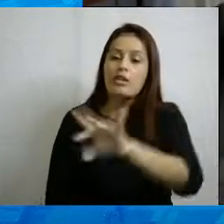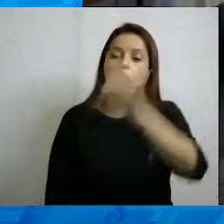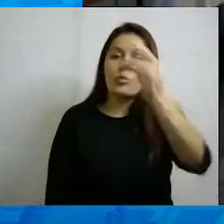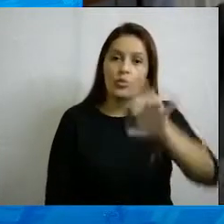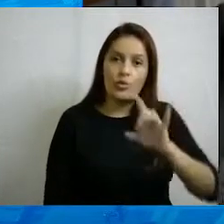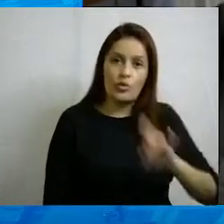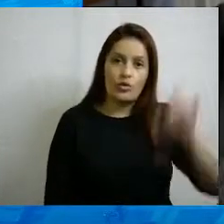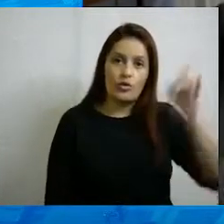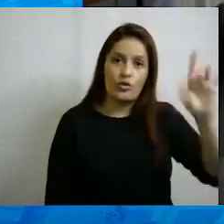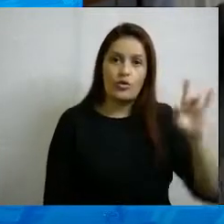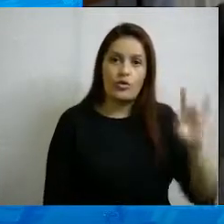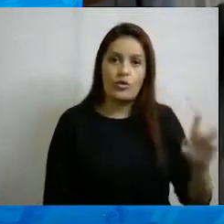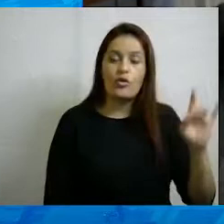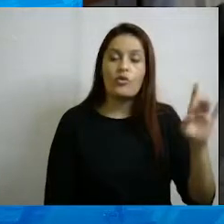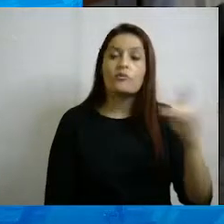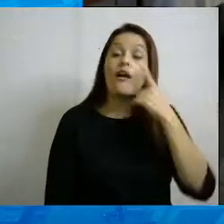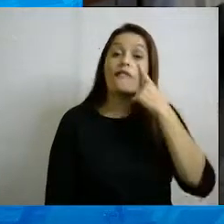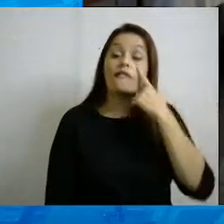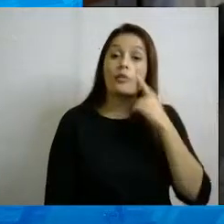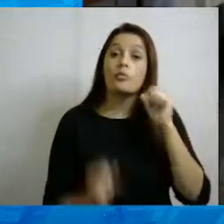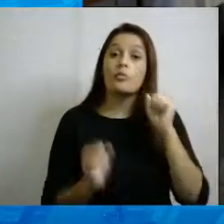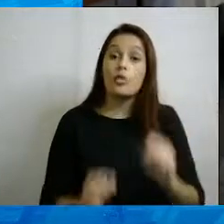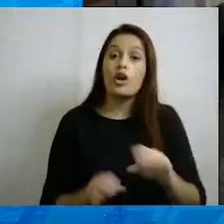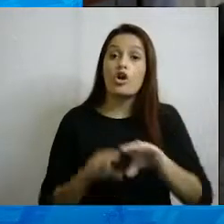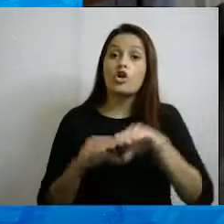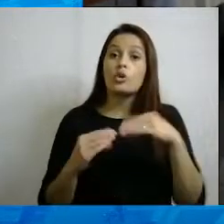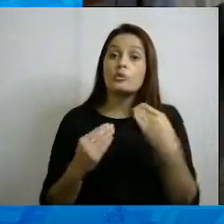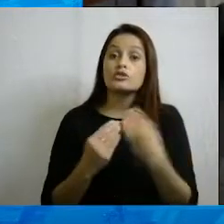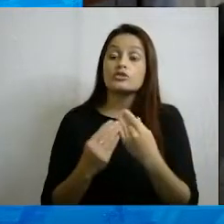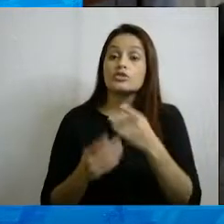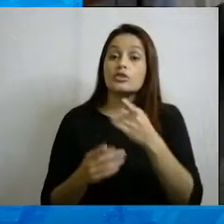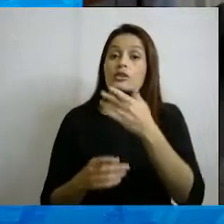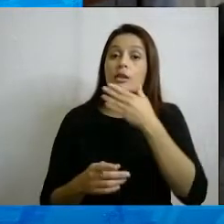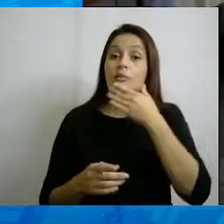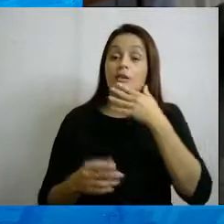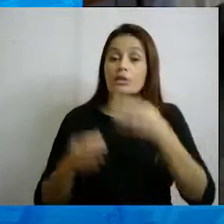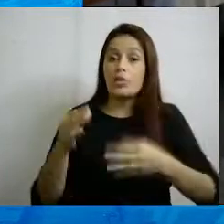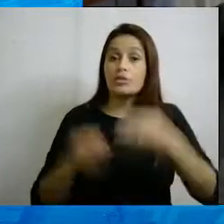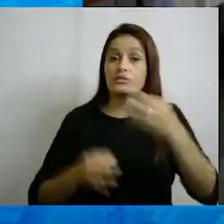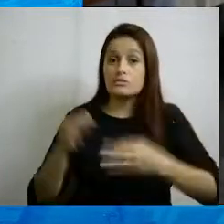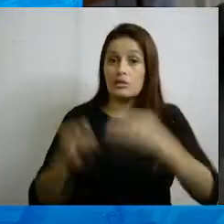la instaría que pudiera ir a la Corporación de Asistencia Judicial también para